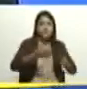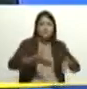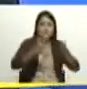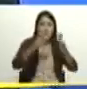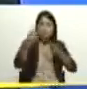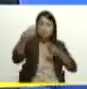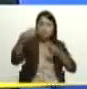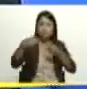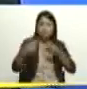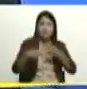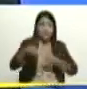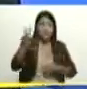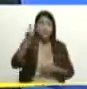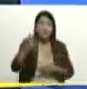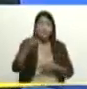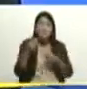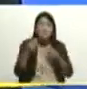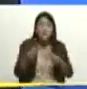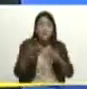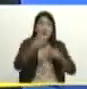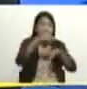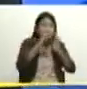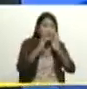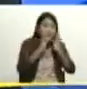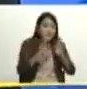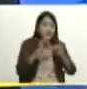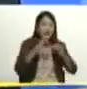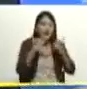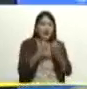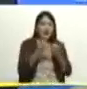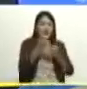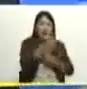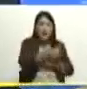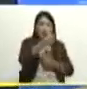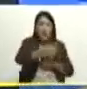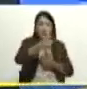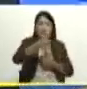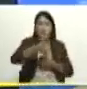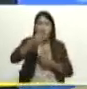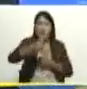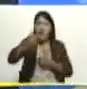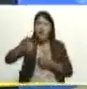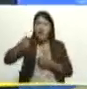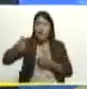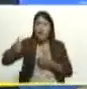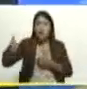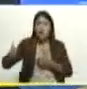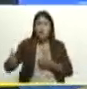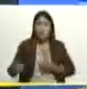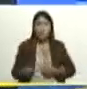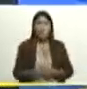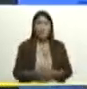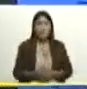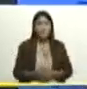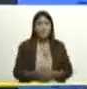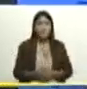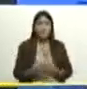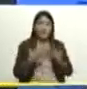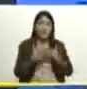venezolanos, justamente para atender sector por sector. Le hacemos una atención personalizada a cada sector